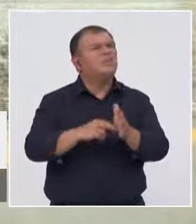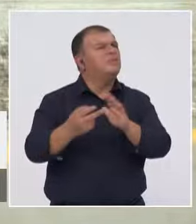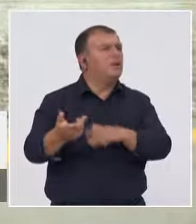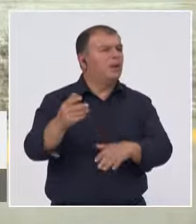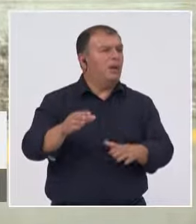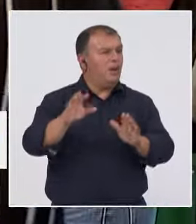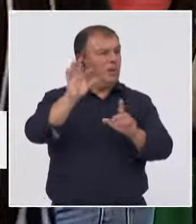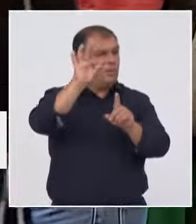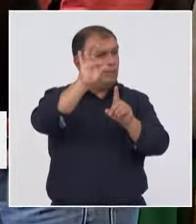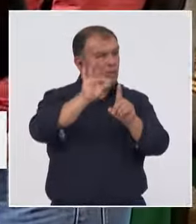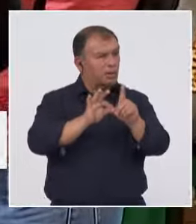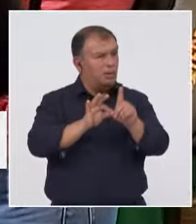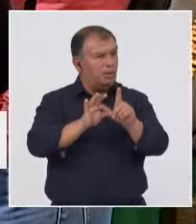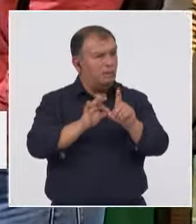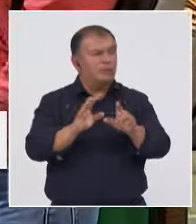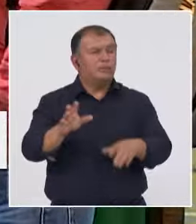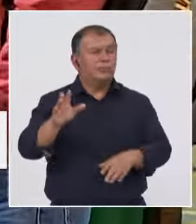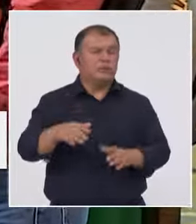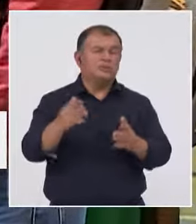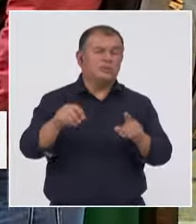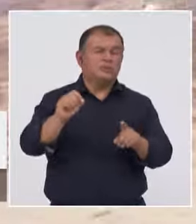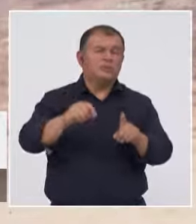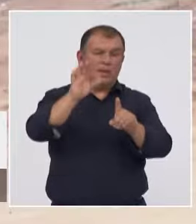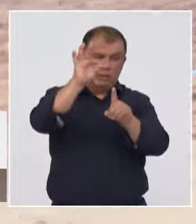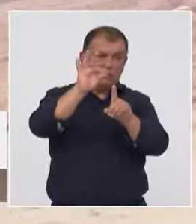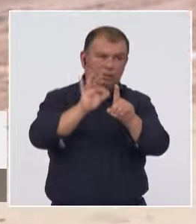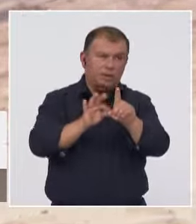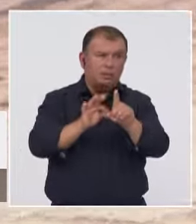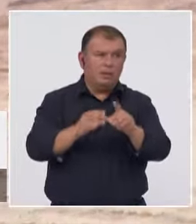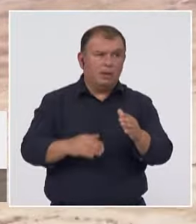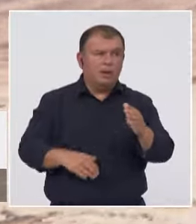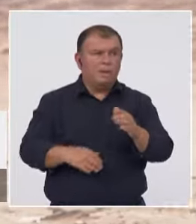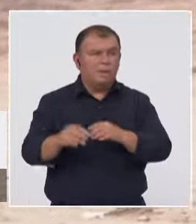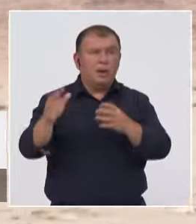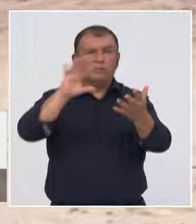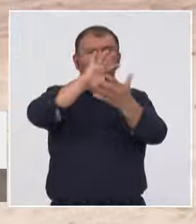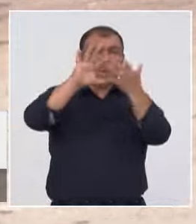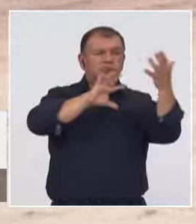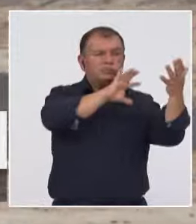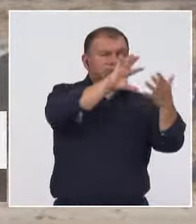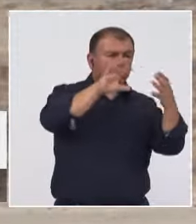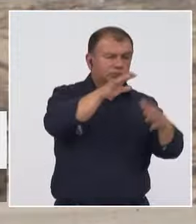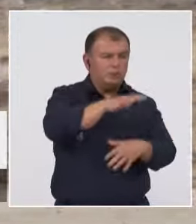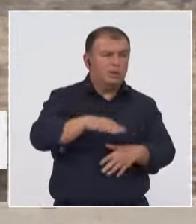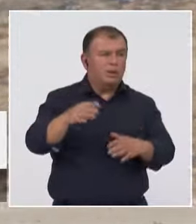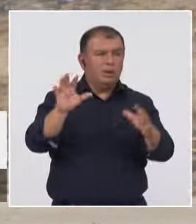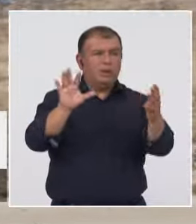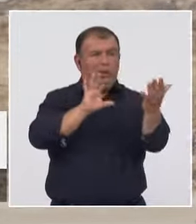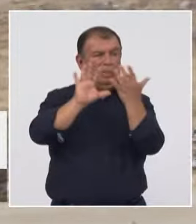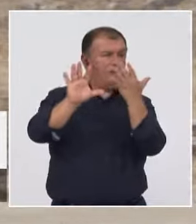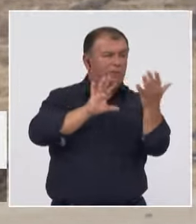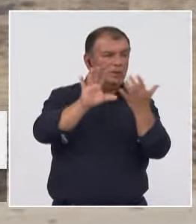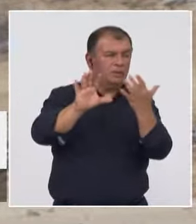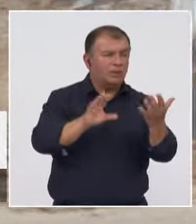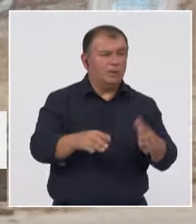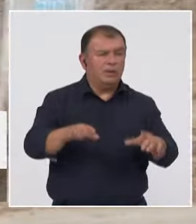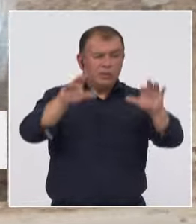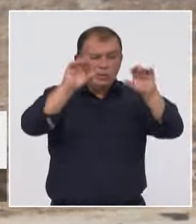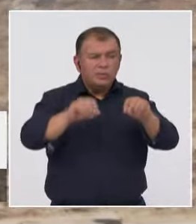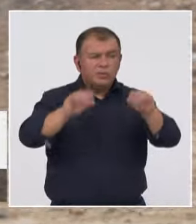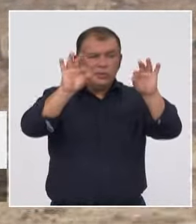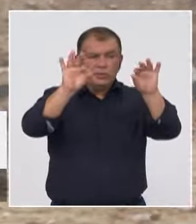en menor temperatura o no? Un descenso de las temperaturas, mayor cobertura nubosa y neblina,